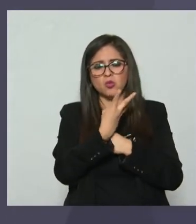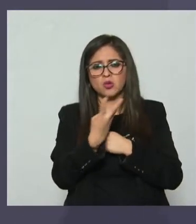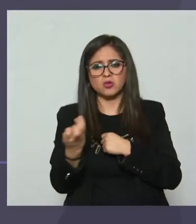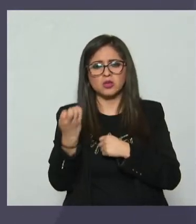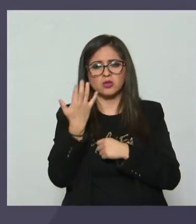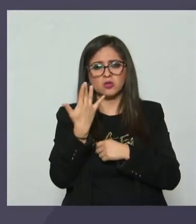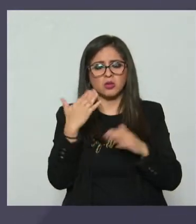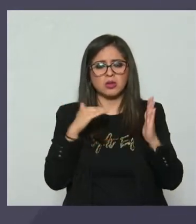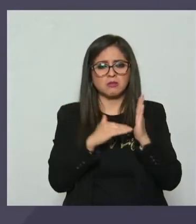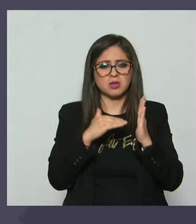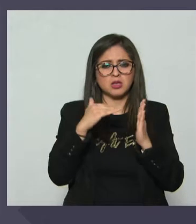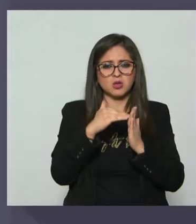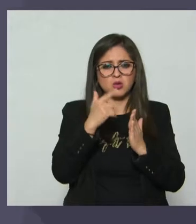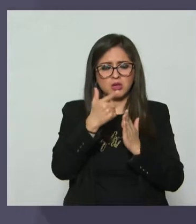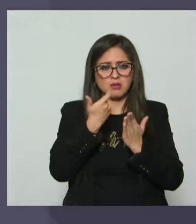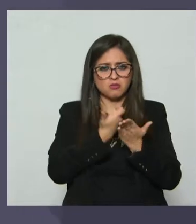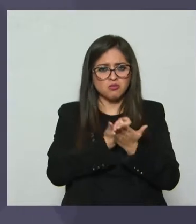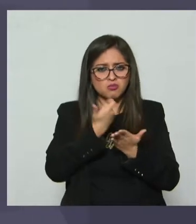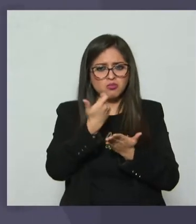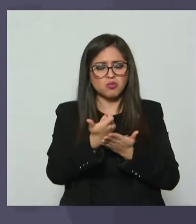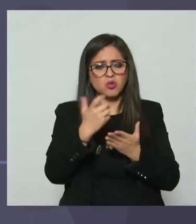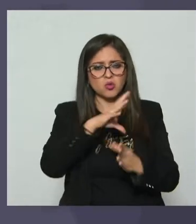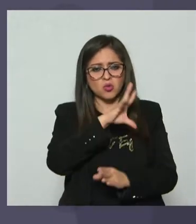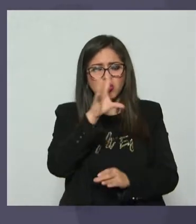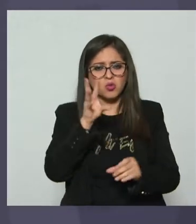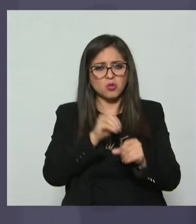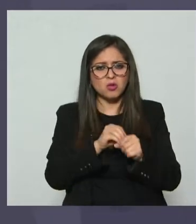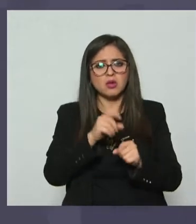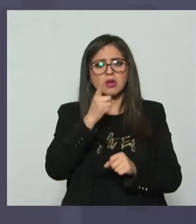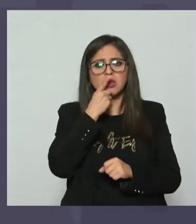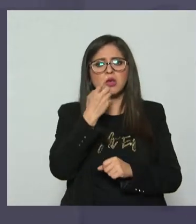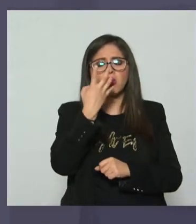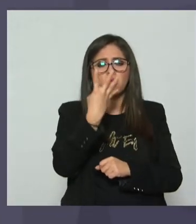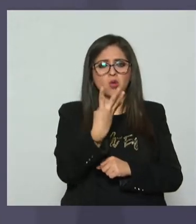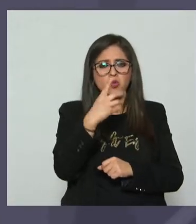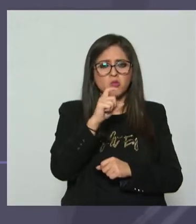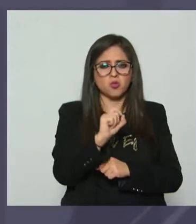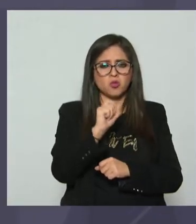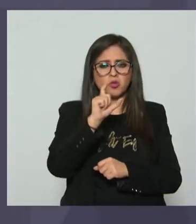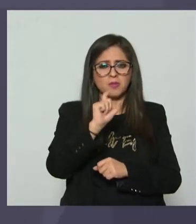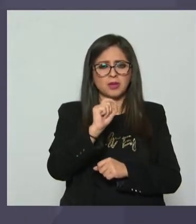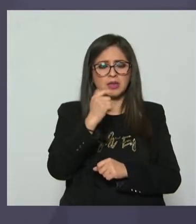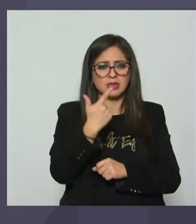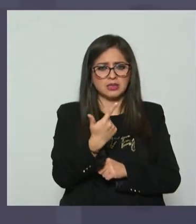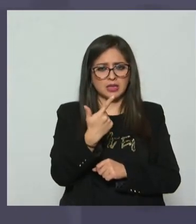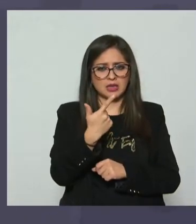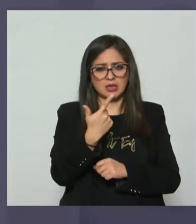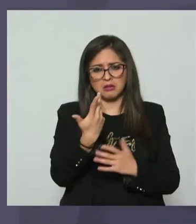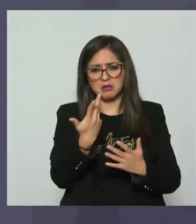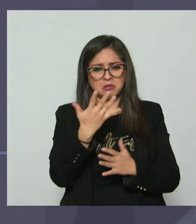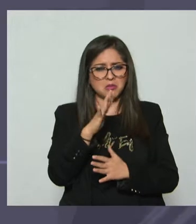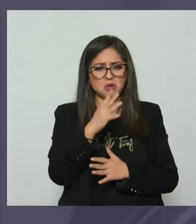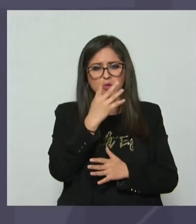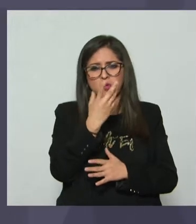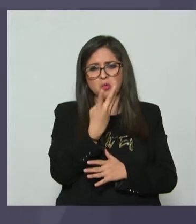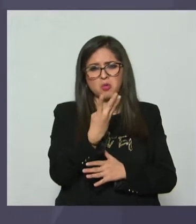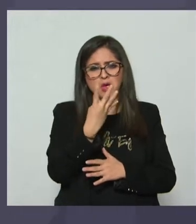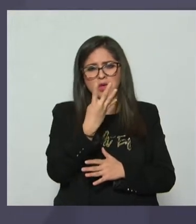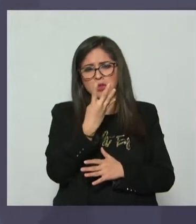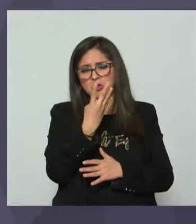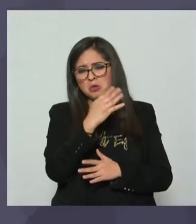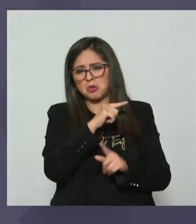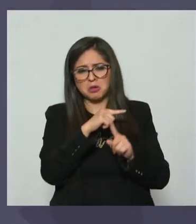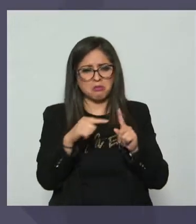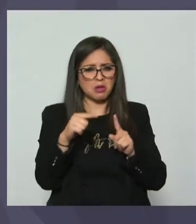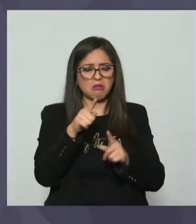450 millones de pesos. Exactamente. La inversión total son 4.27 kilómetros, 4,5, casi 4,5. Casi 4,5 kilómetros.